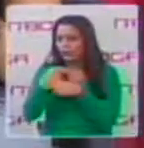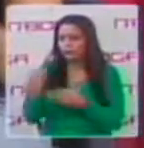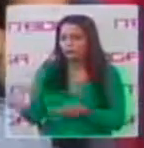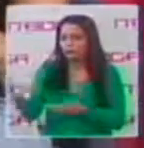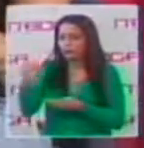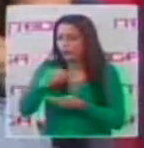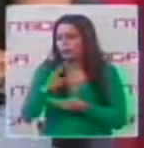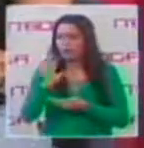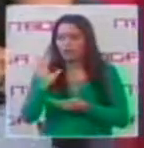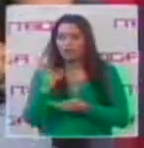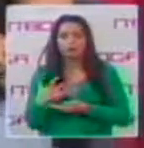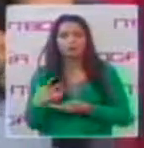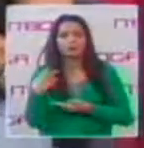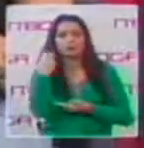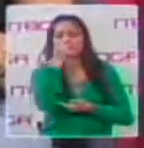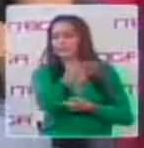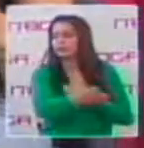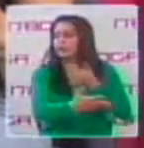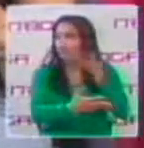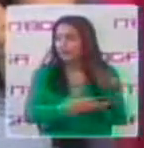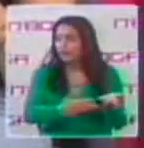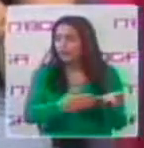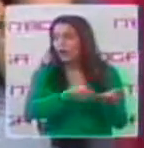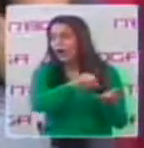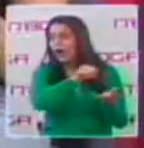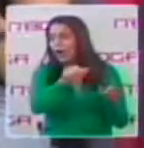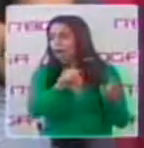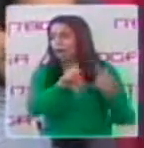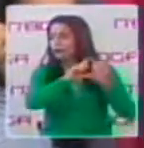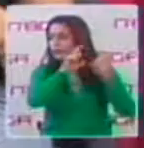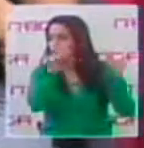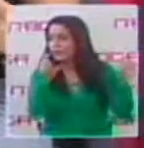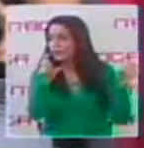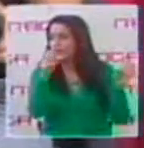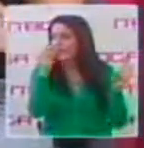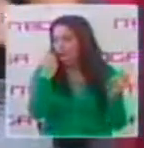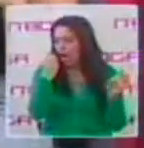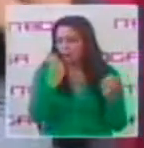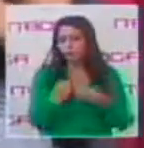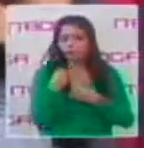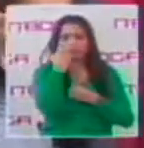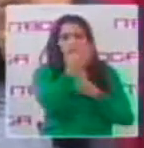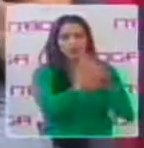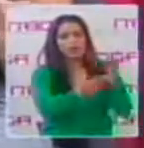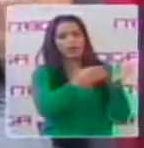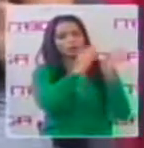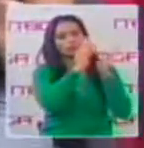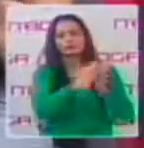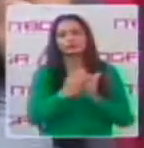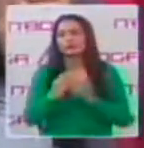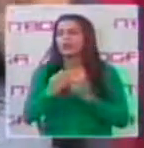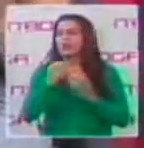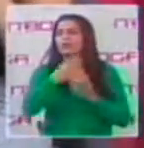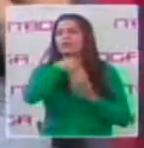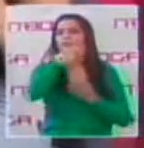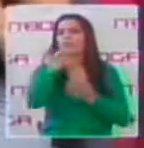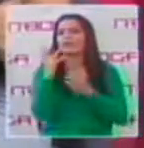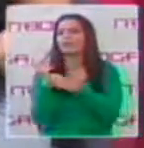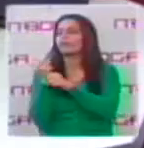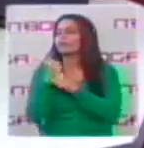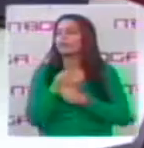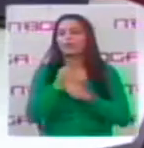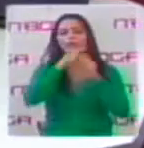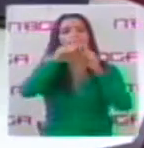ya se encarga de distribuir todas estas contribuciones o estas donaciones a diferentes fundaciones que ya las tiene